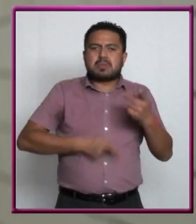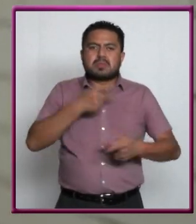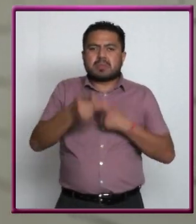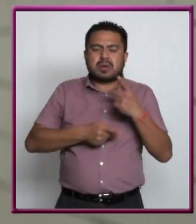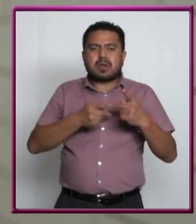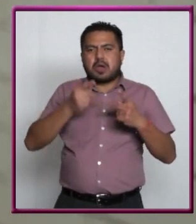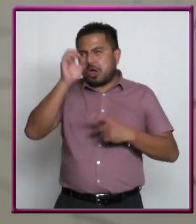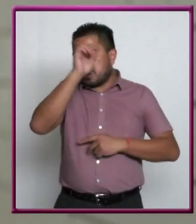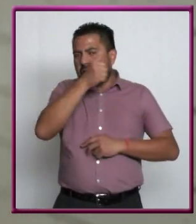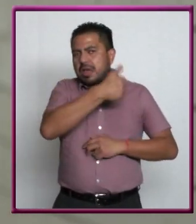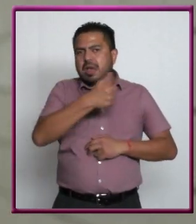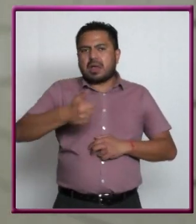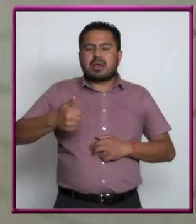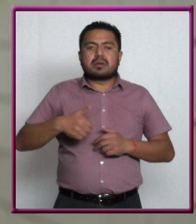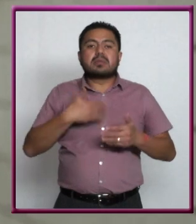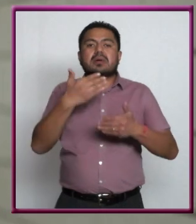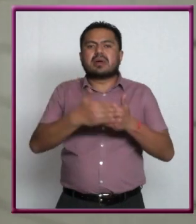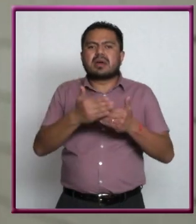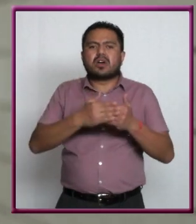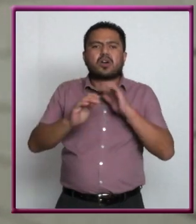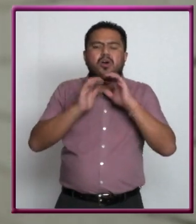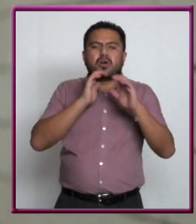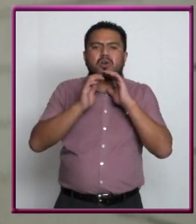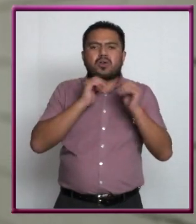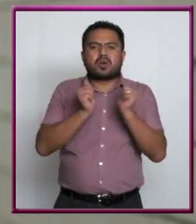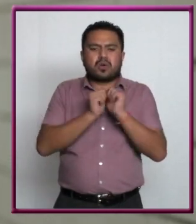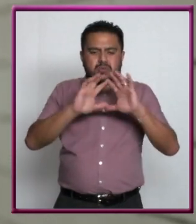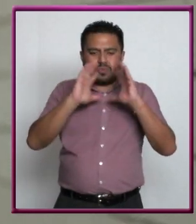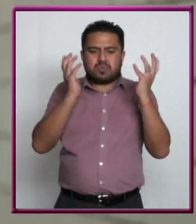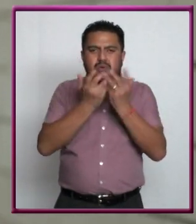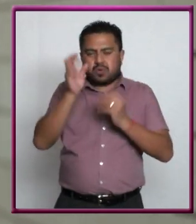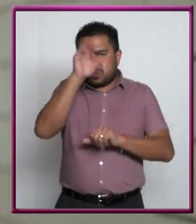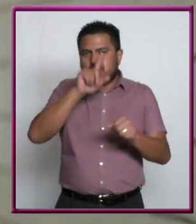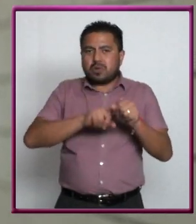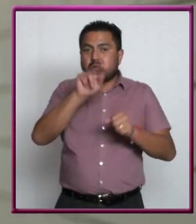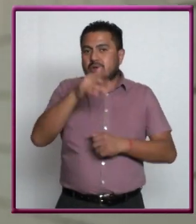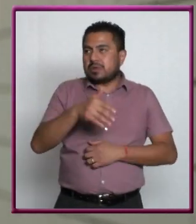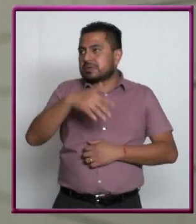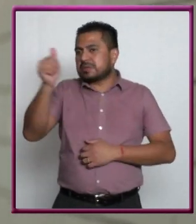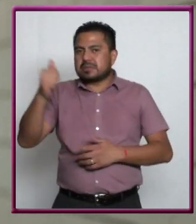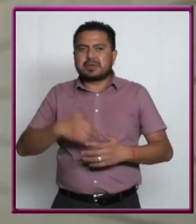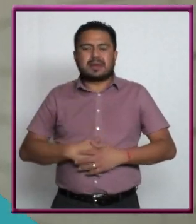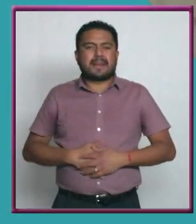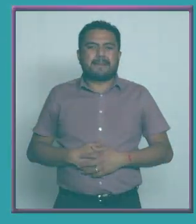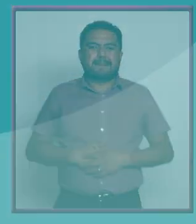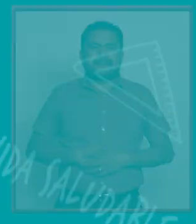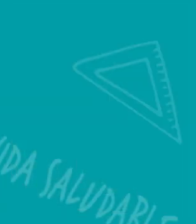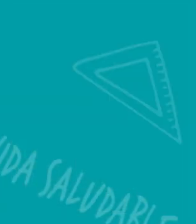preguntas y puntos de vista. Enseguida, comunicación con Mundo y Cultura. No se vayan.